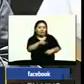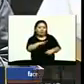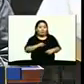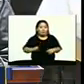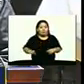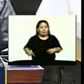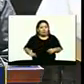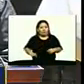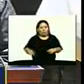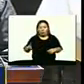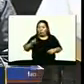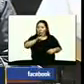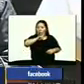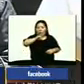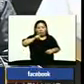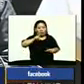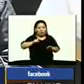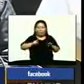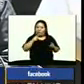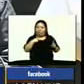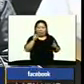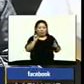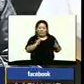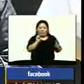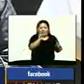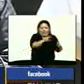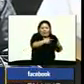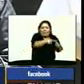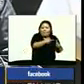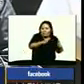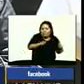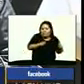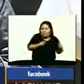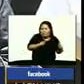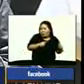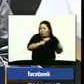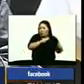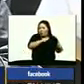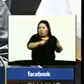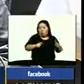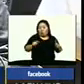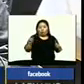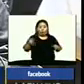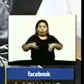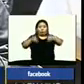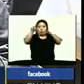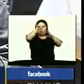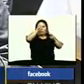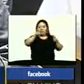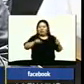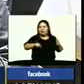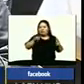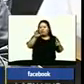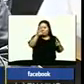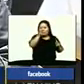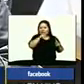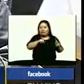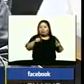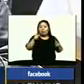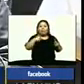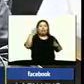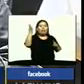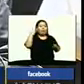No merecen llamarse policías, no merecen manchar el nombre de la institución que los formó